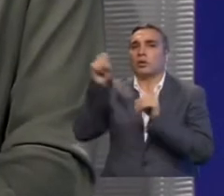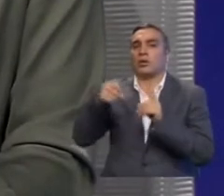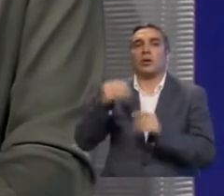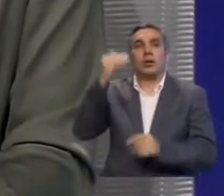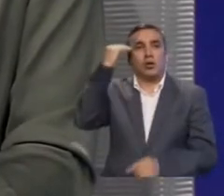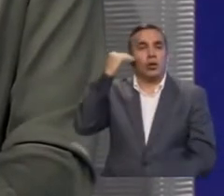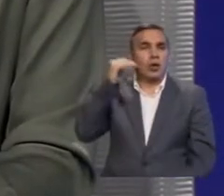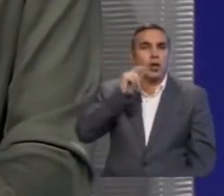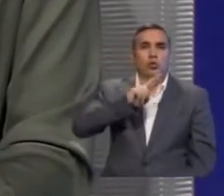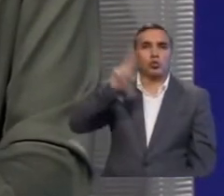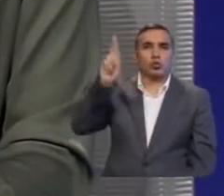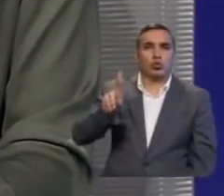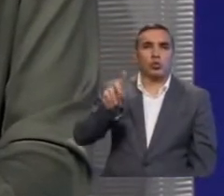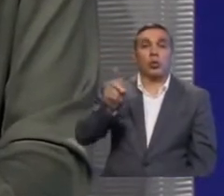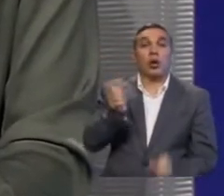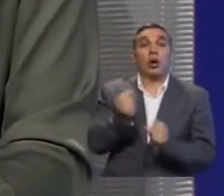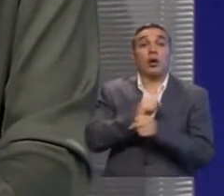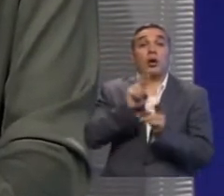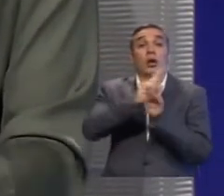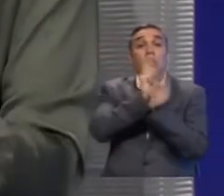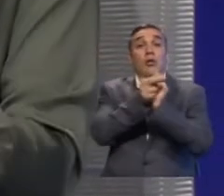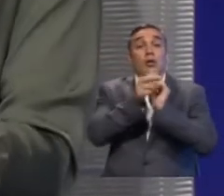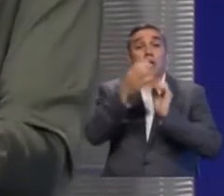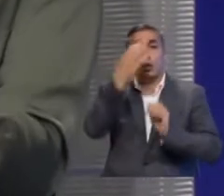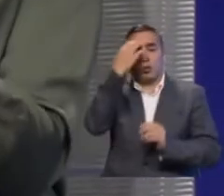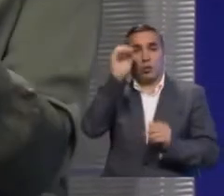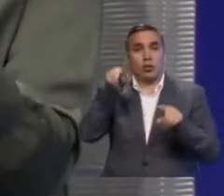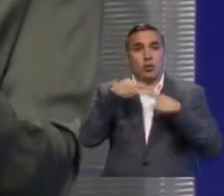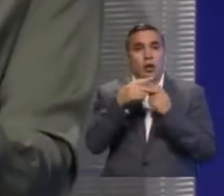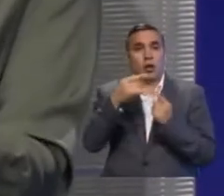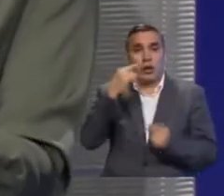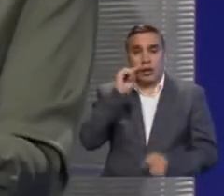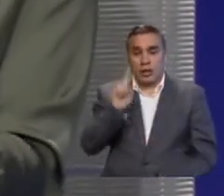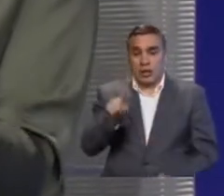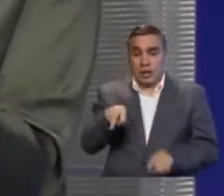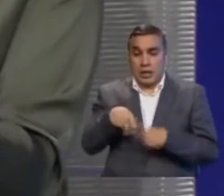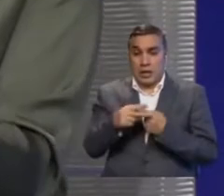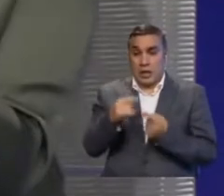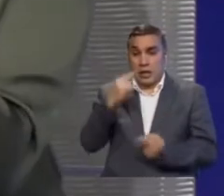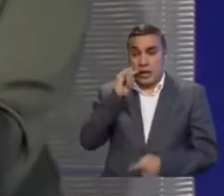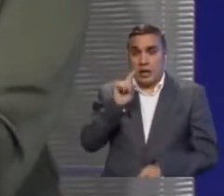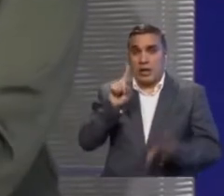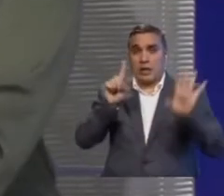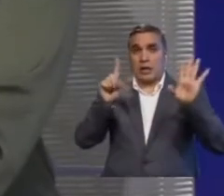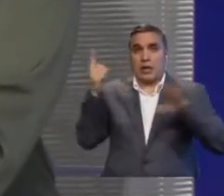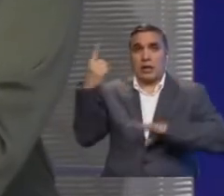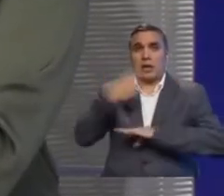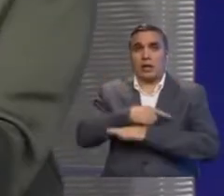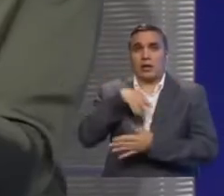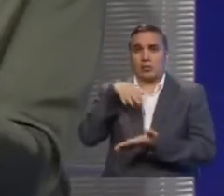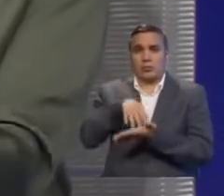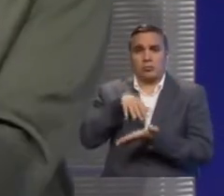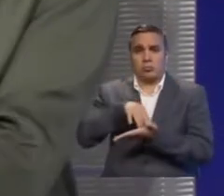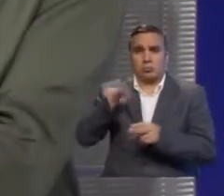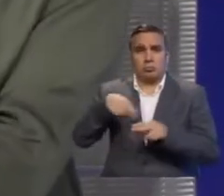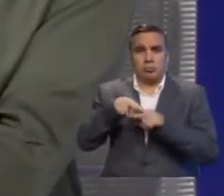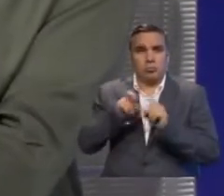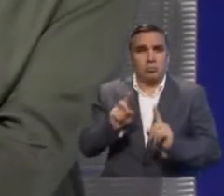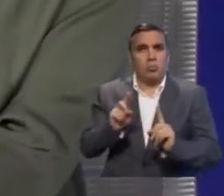Sur, por citar algo, hizo una reforma educativa empezando con niños en la primera etapa educativa, 6 días, clases extracurriculares,